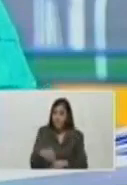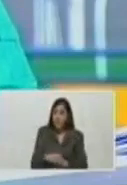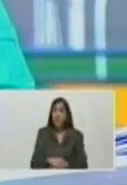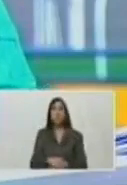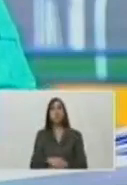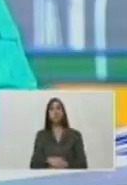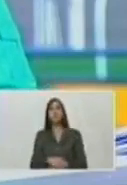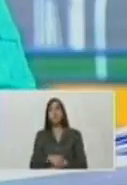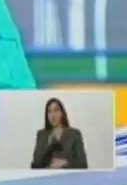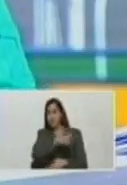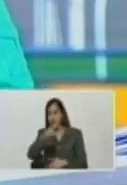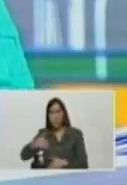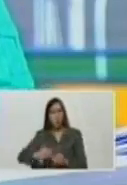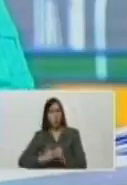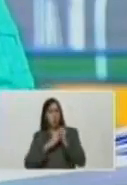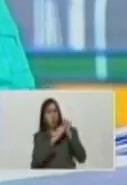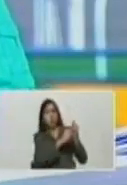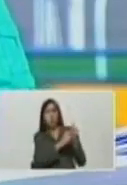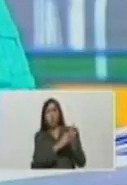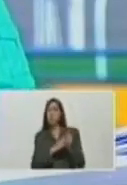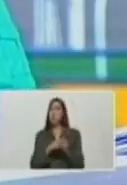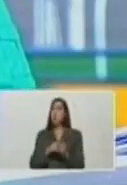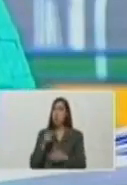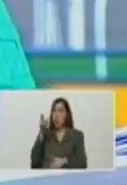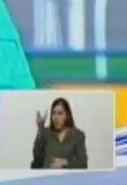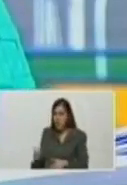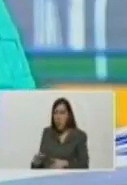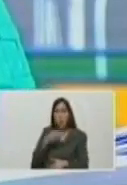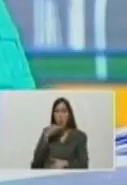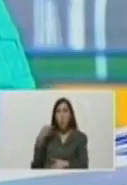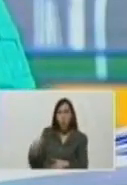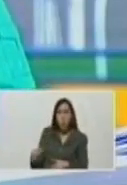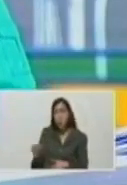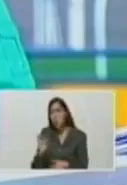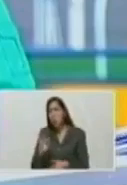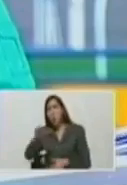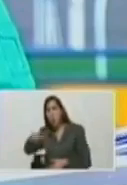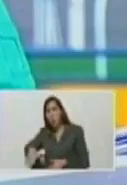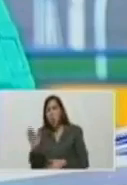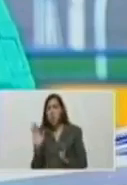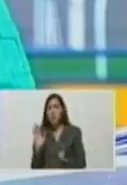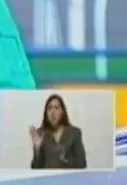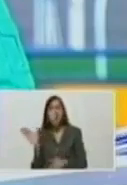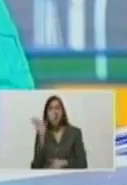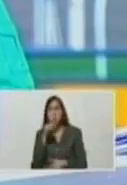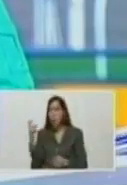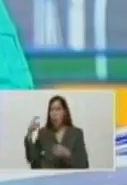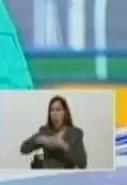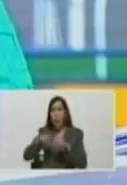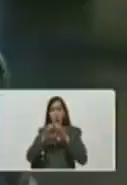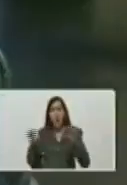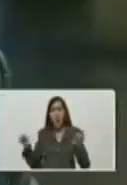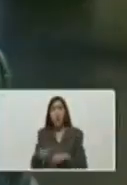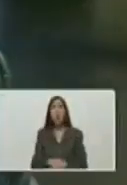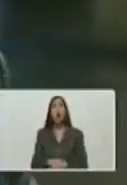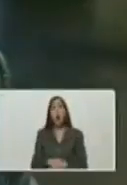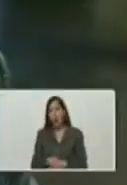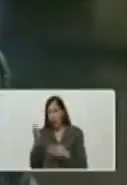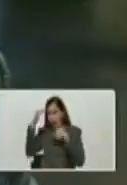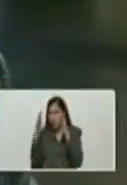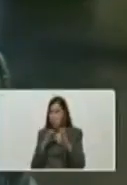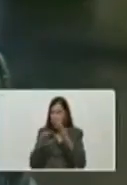brigadistas recorriendo. Donde usted me ve un muchacho en edad escolar que no está en clase, vamos a atenderlo. Vamos a hablar con